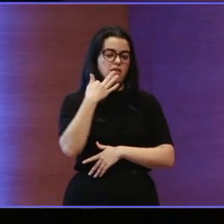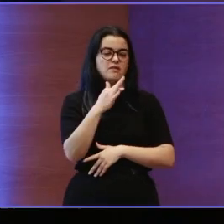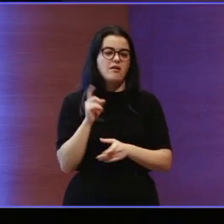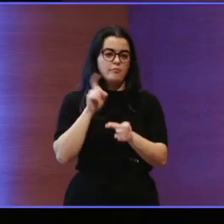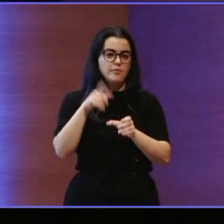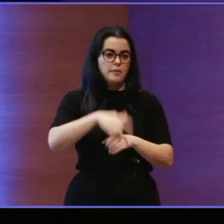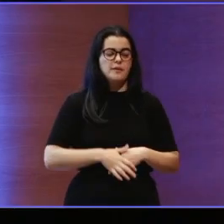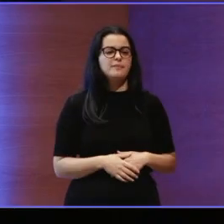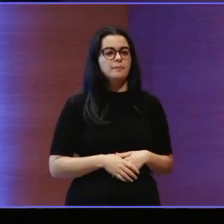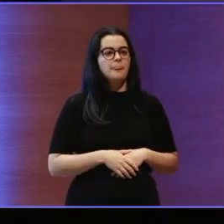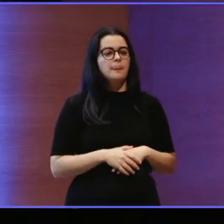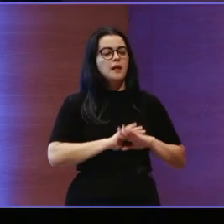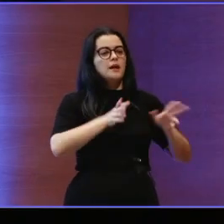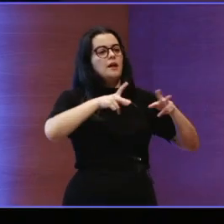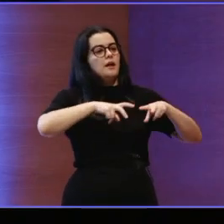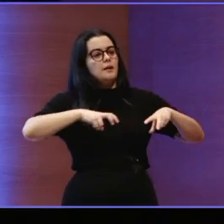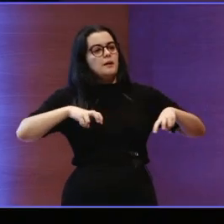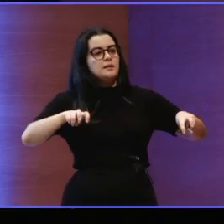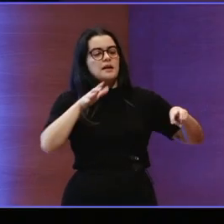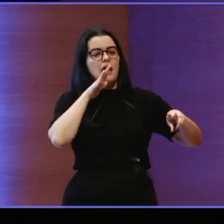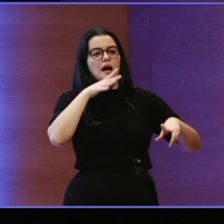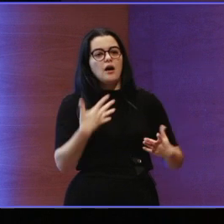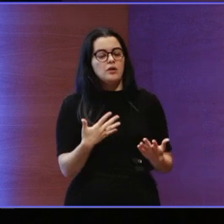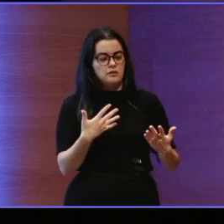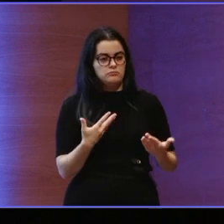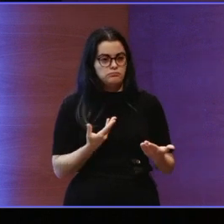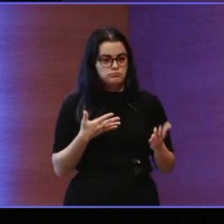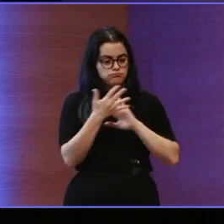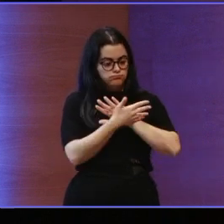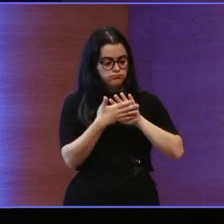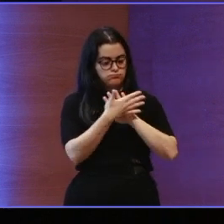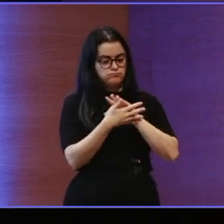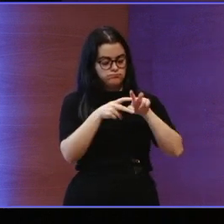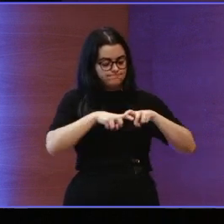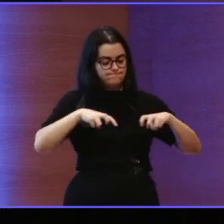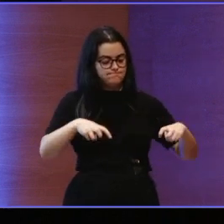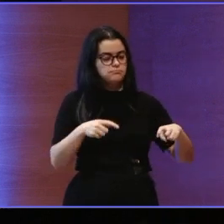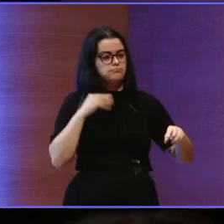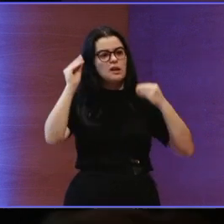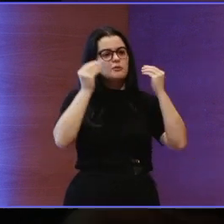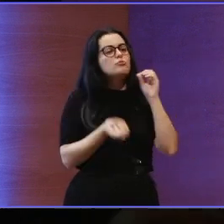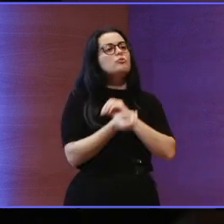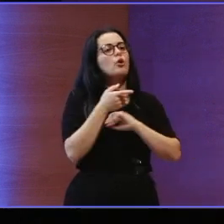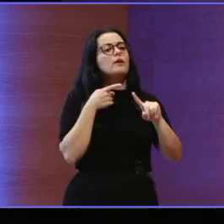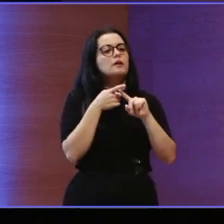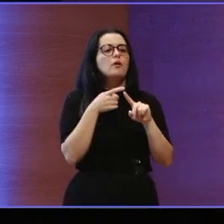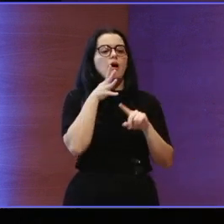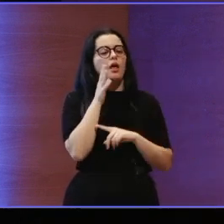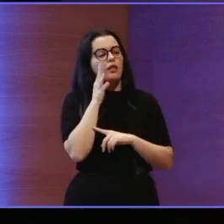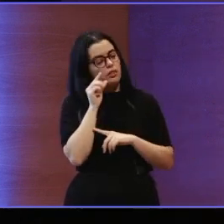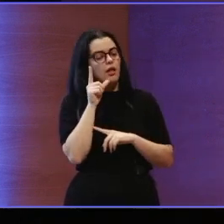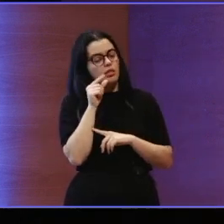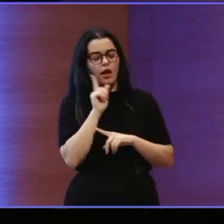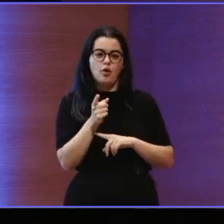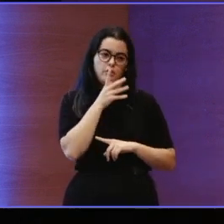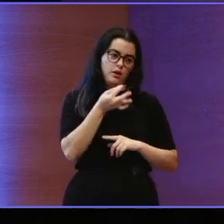bueno las mesas que vamos a desarrollar ahora bueno se ha pensado especialmente para que nadie se duerma después de comer ya Vais